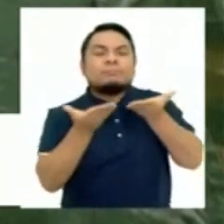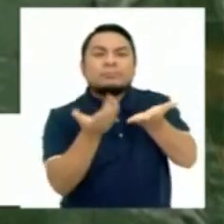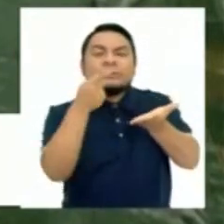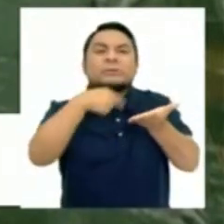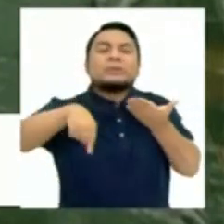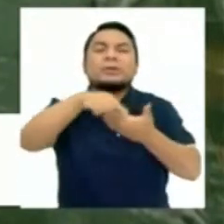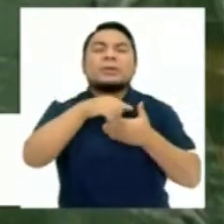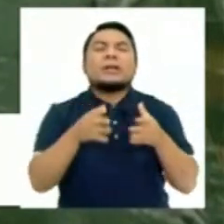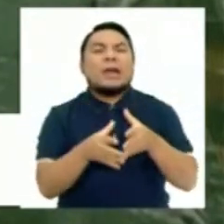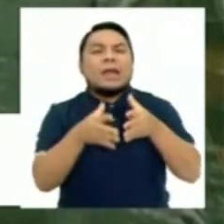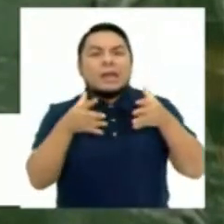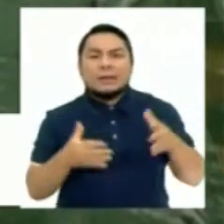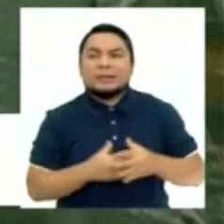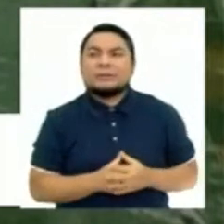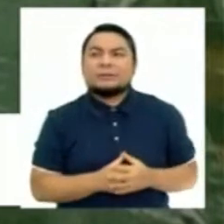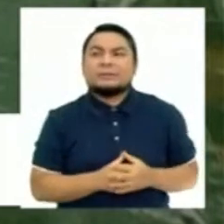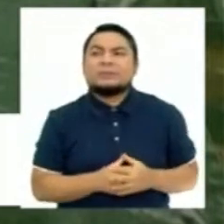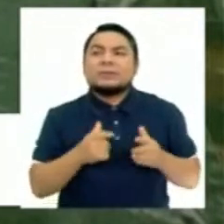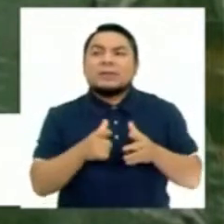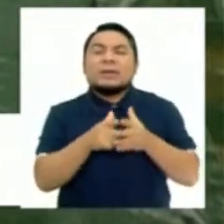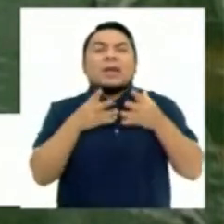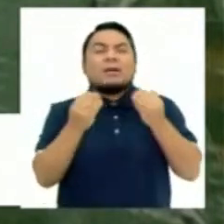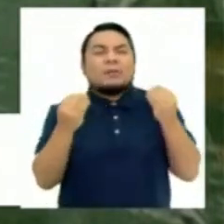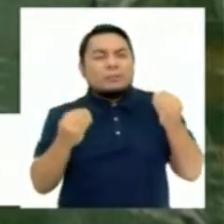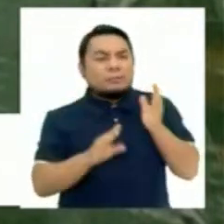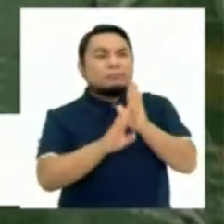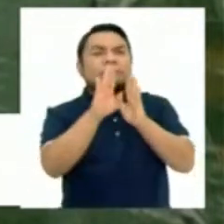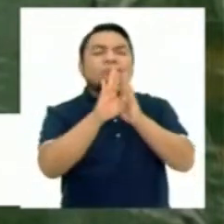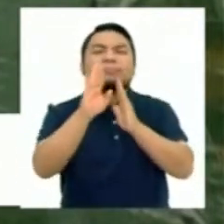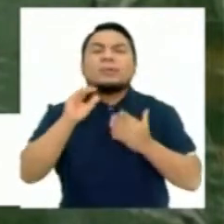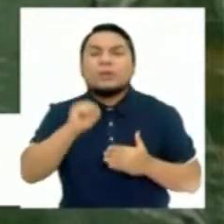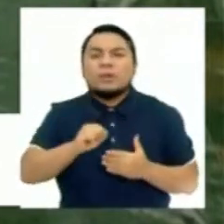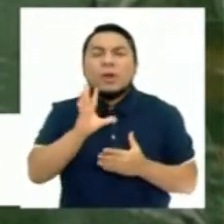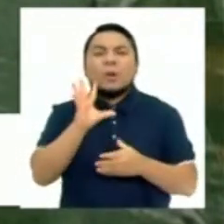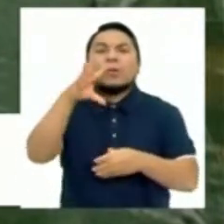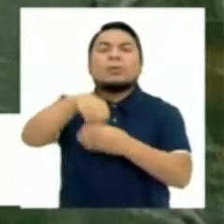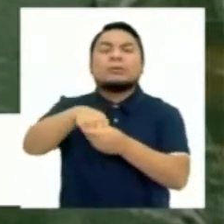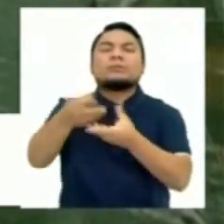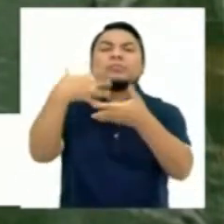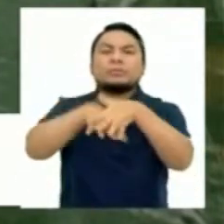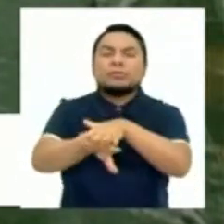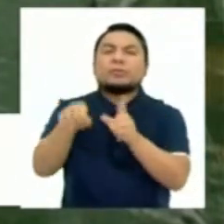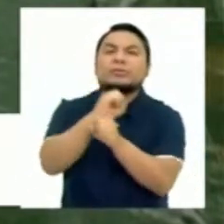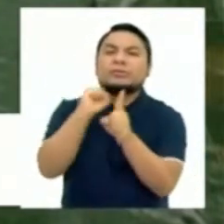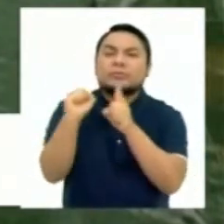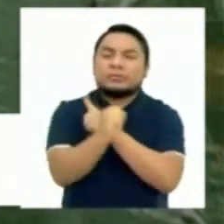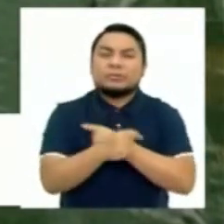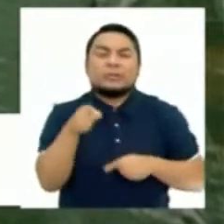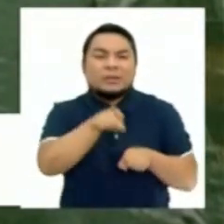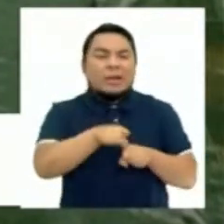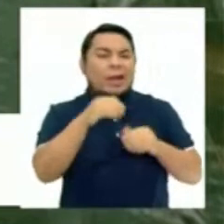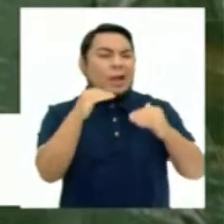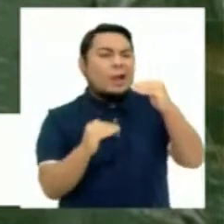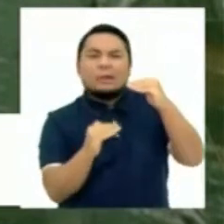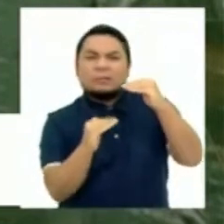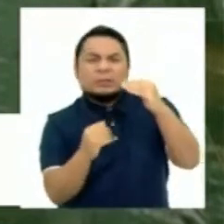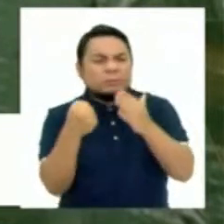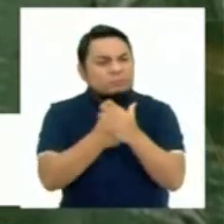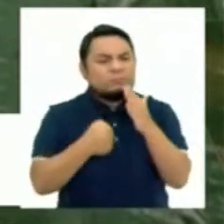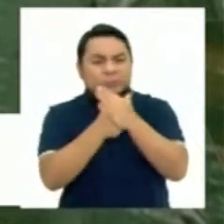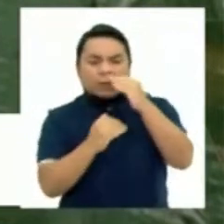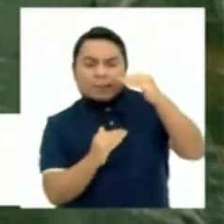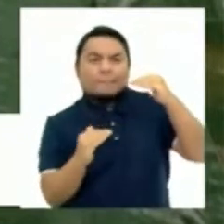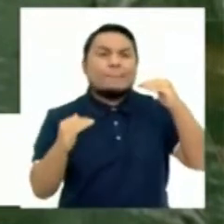de regambre popular, con inclusión social que elimine las desigualdades,